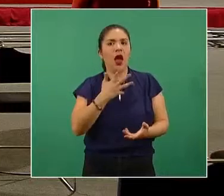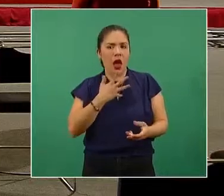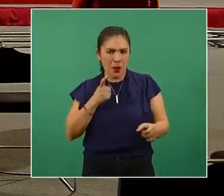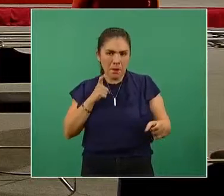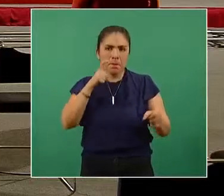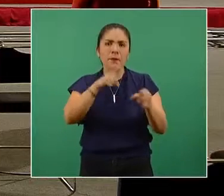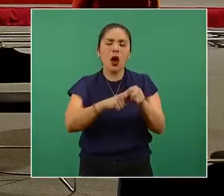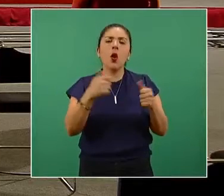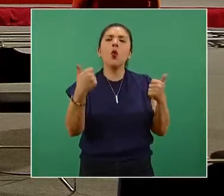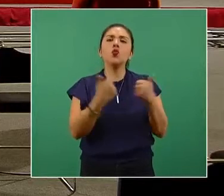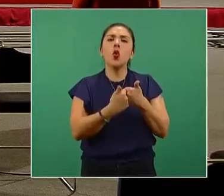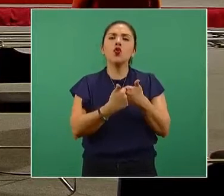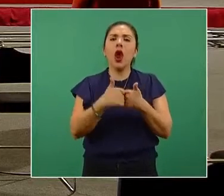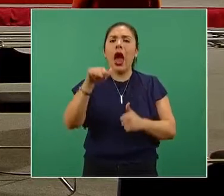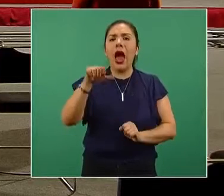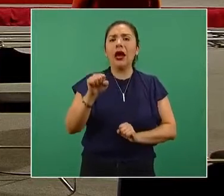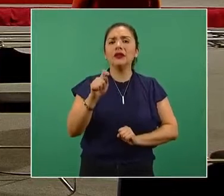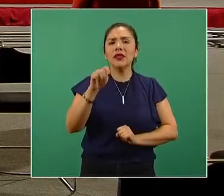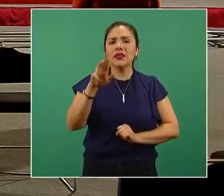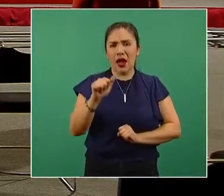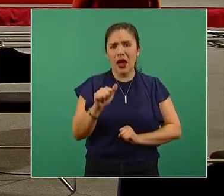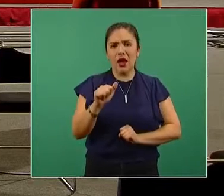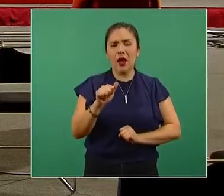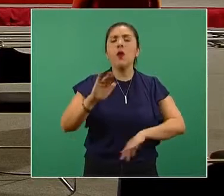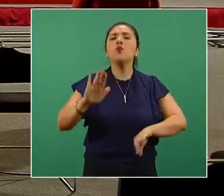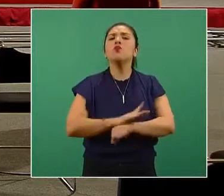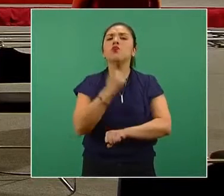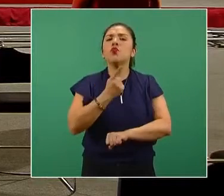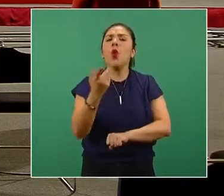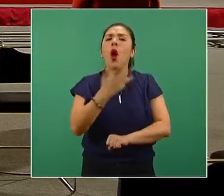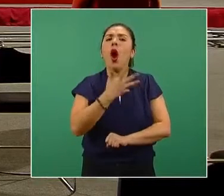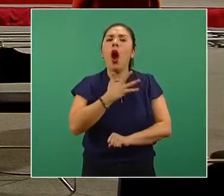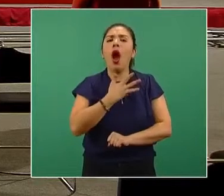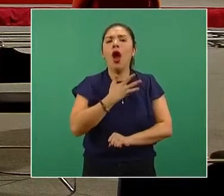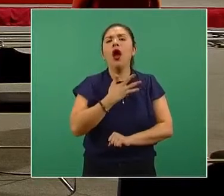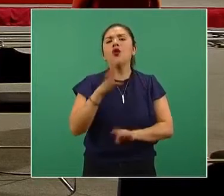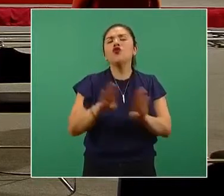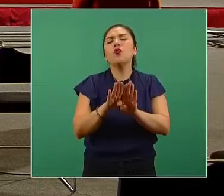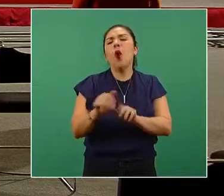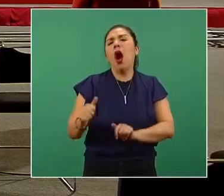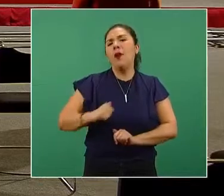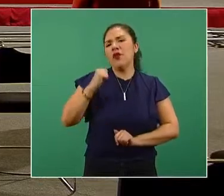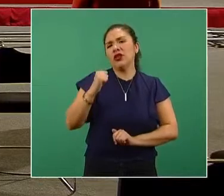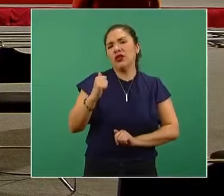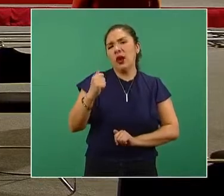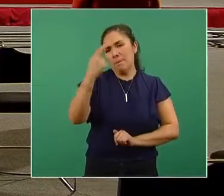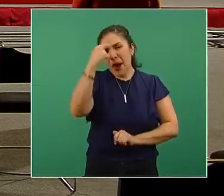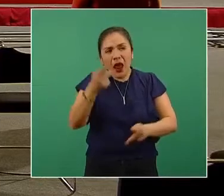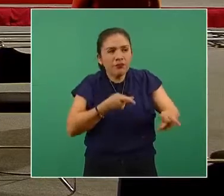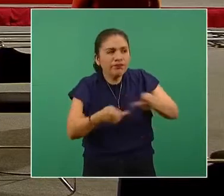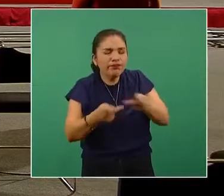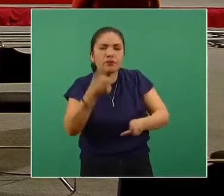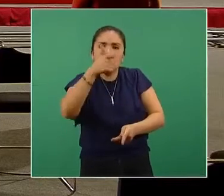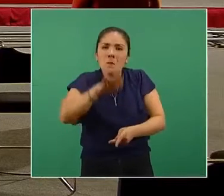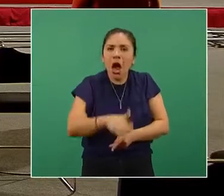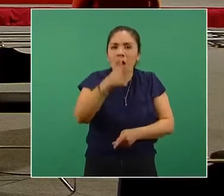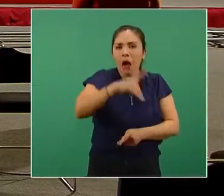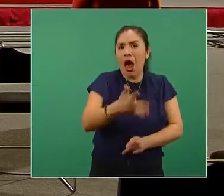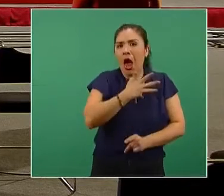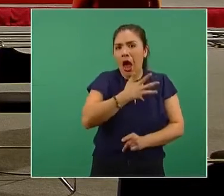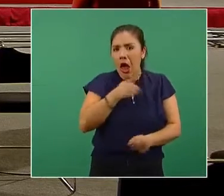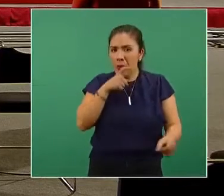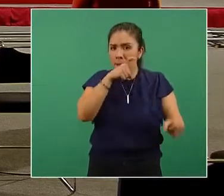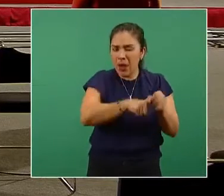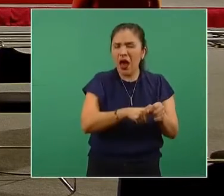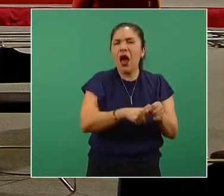vía Astra, porque hay algunas ventajas, tanto logísticas como de costos. Es